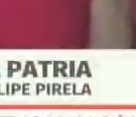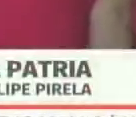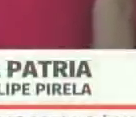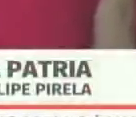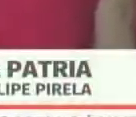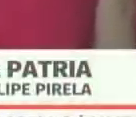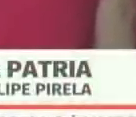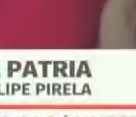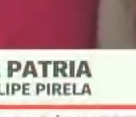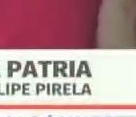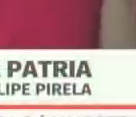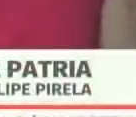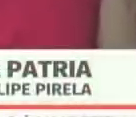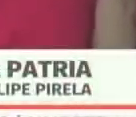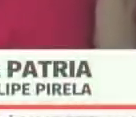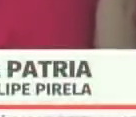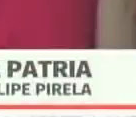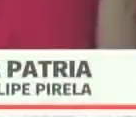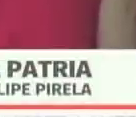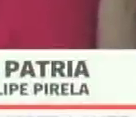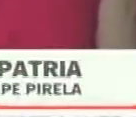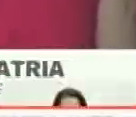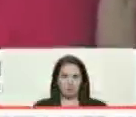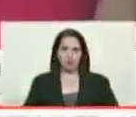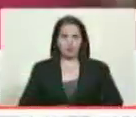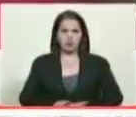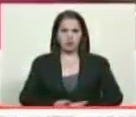¿De quién puede decidir eso por los venezolanos?